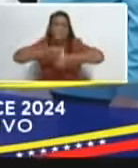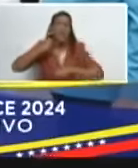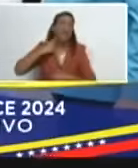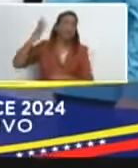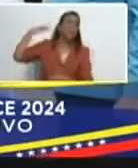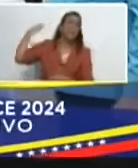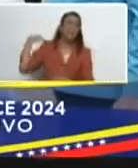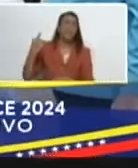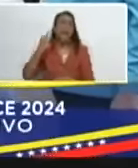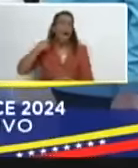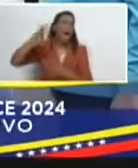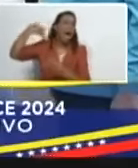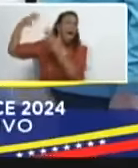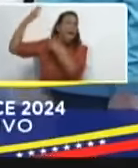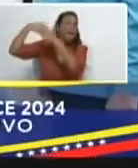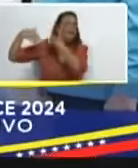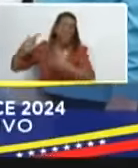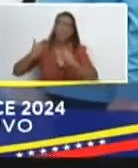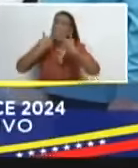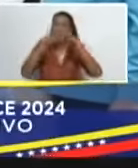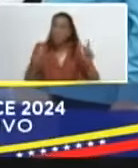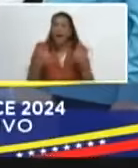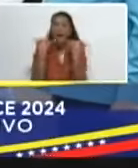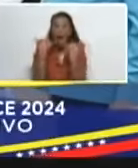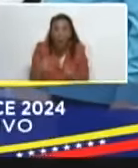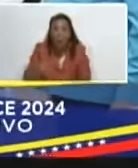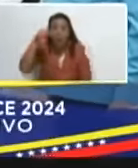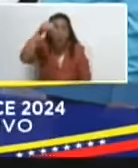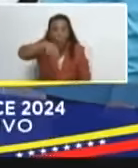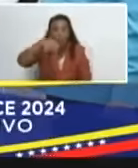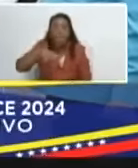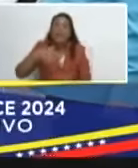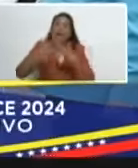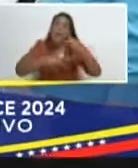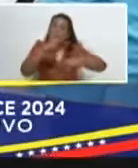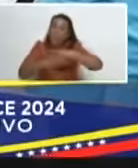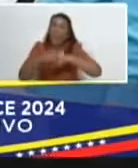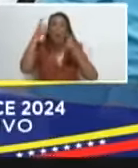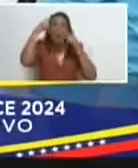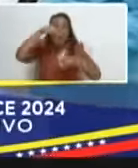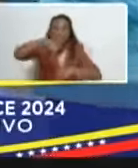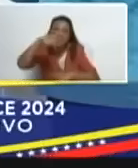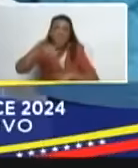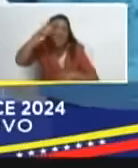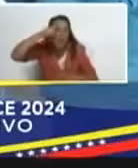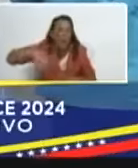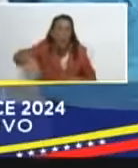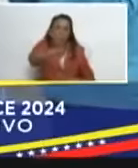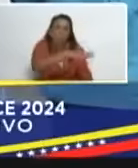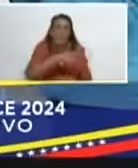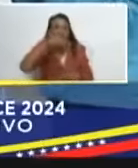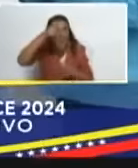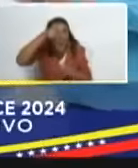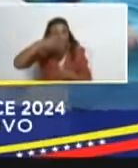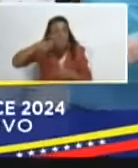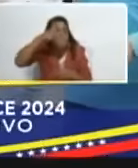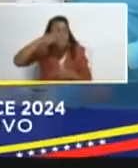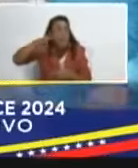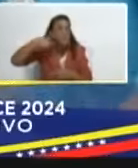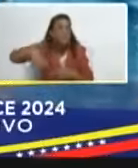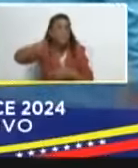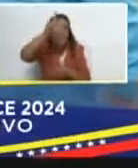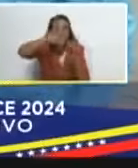el Rafael Urdaneta del siglo XXI, es el productor agrícola, es el campesino, es la